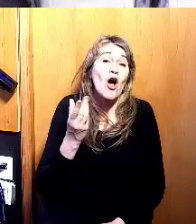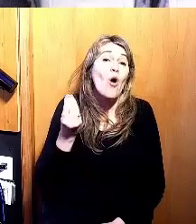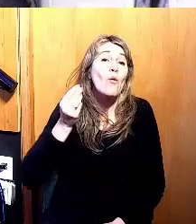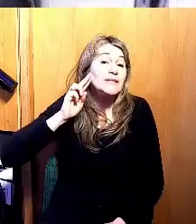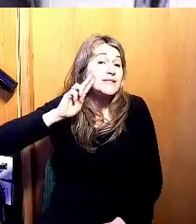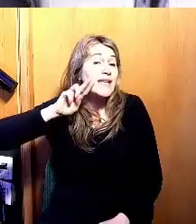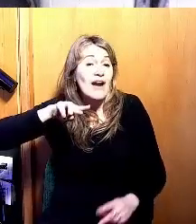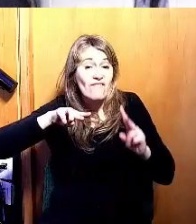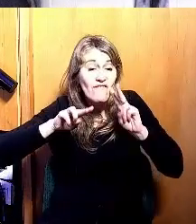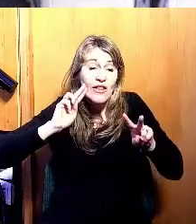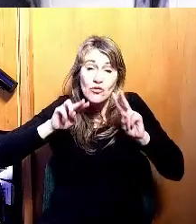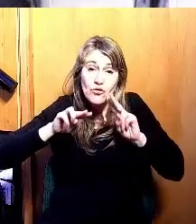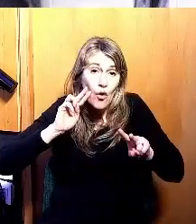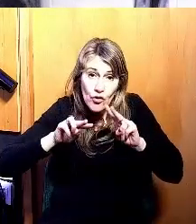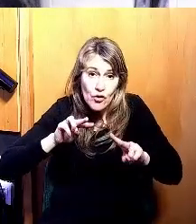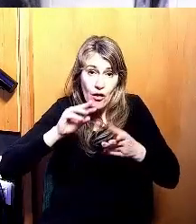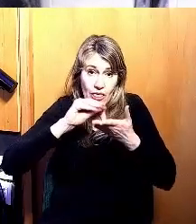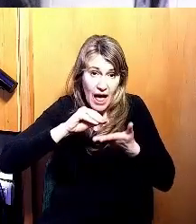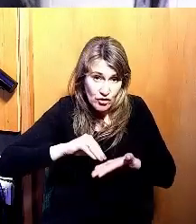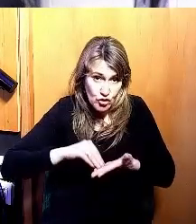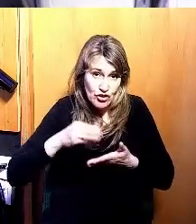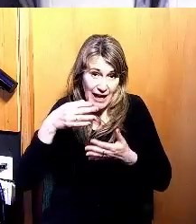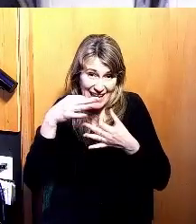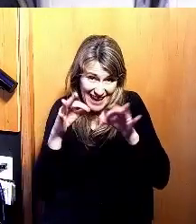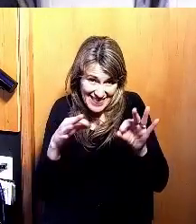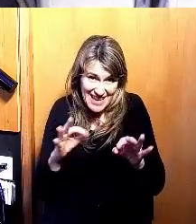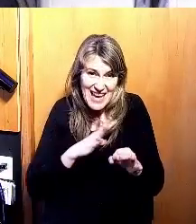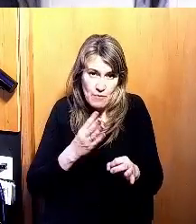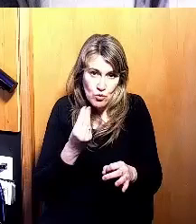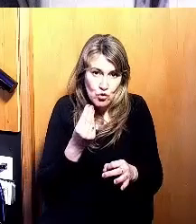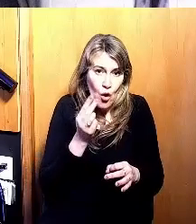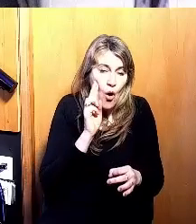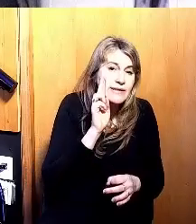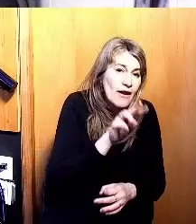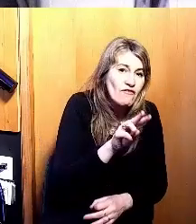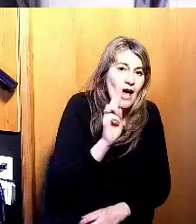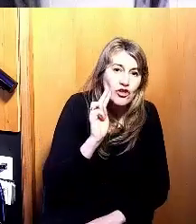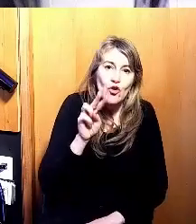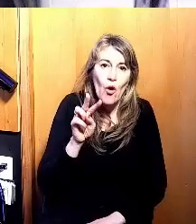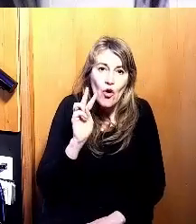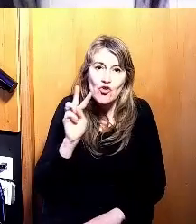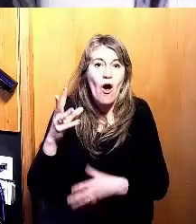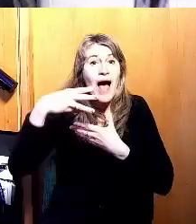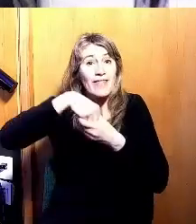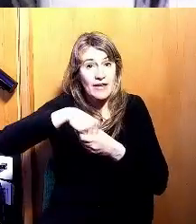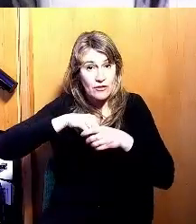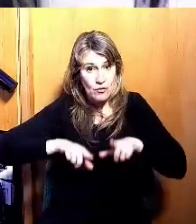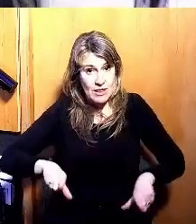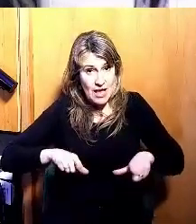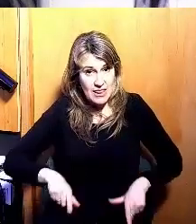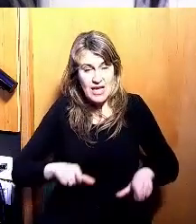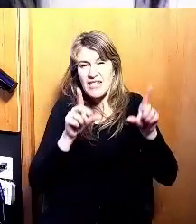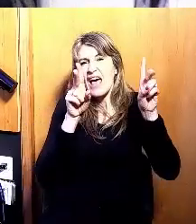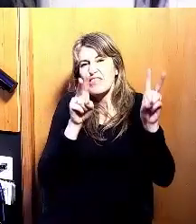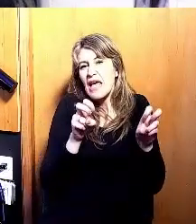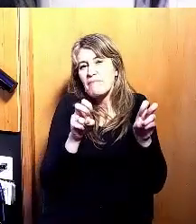observatorio es un caso de implementación de la estrategia de datos. Hay varios observatorios en la Intendencia de Montevideo de varios temas